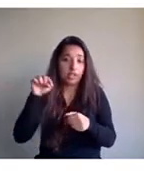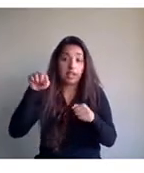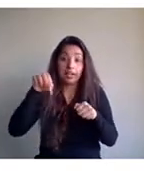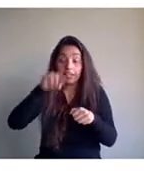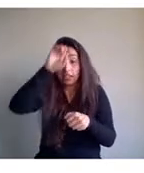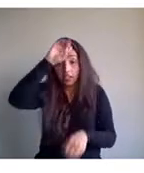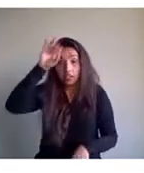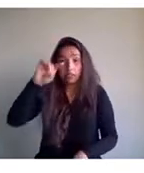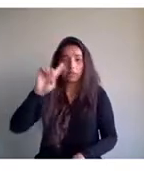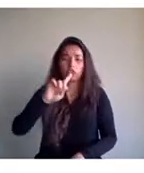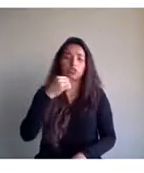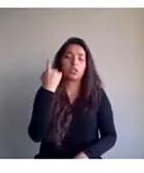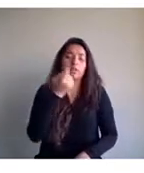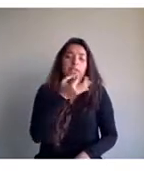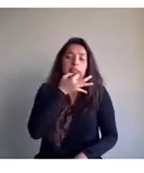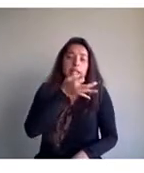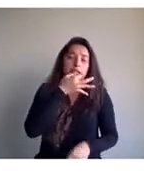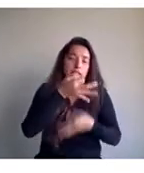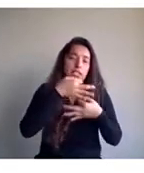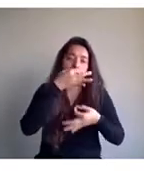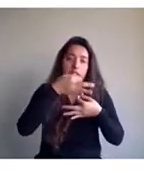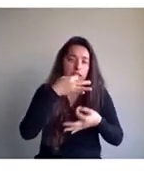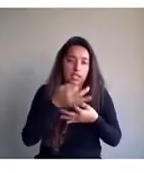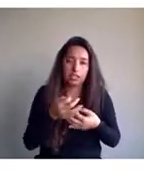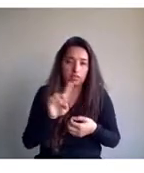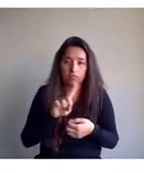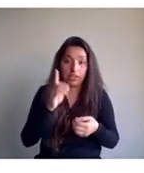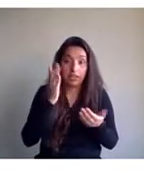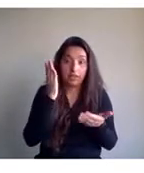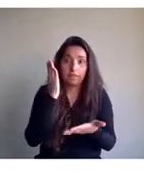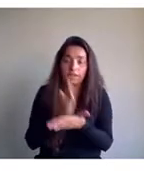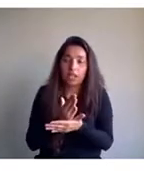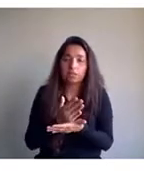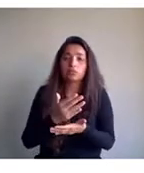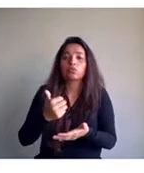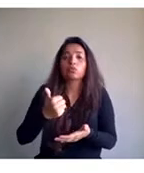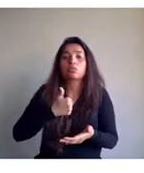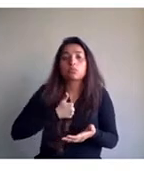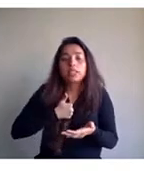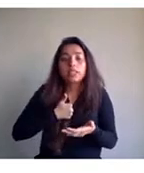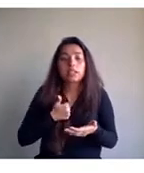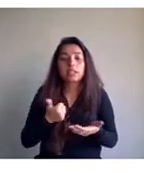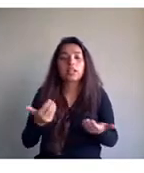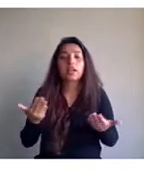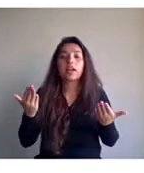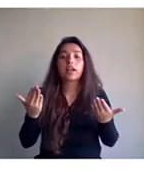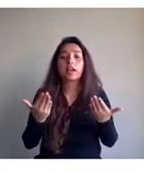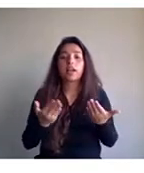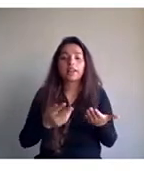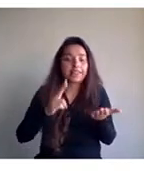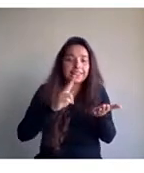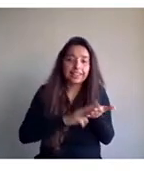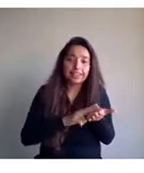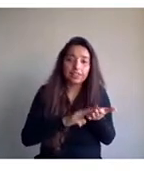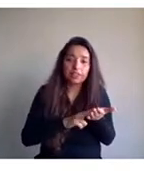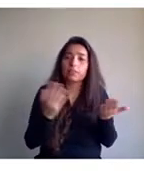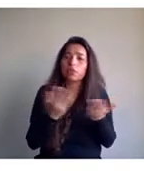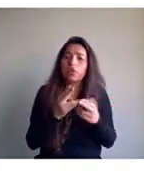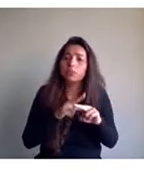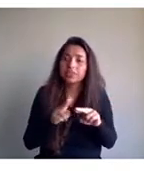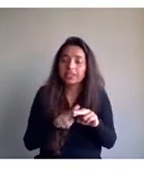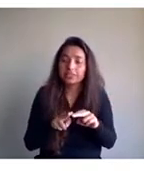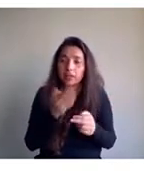problema de derechos sino cómo se refleja esto en la planeación de las políticas de cómo se refleja esto en los